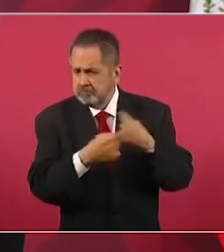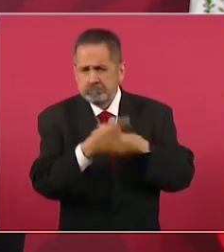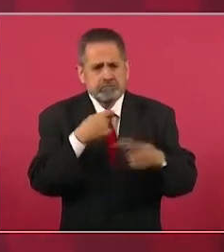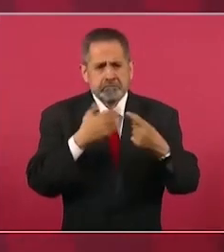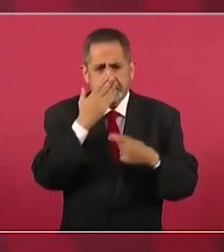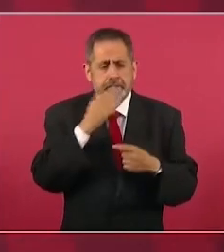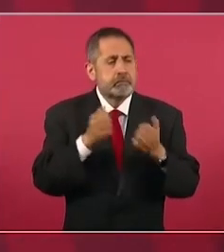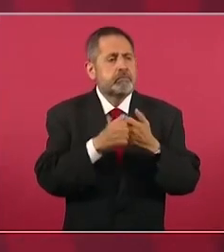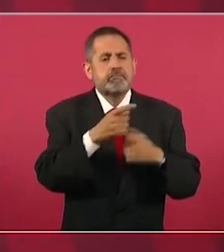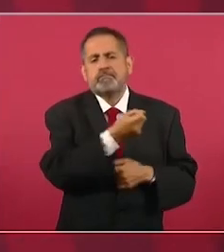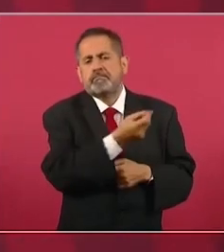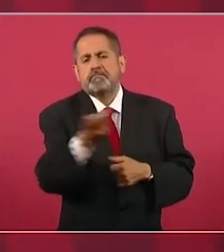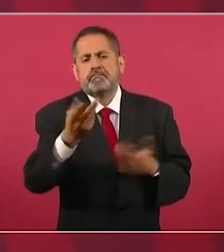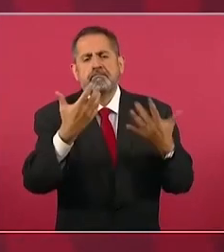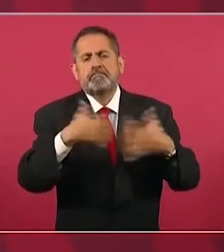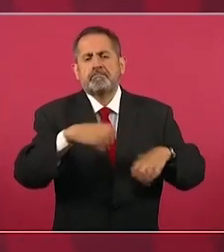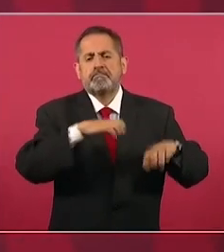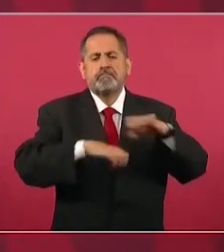con los empresarios